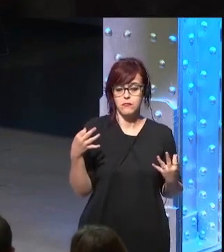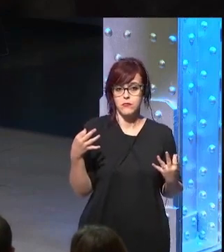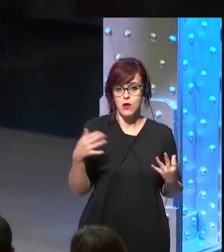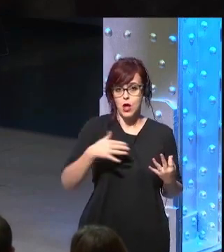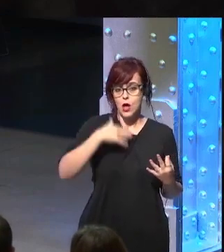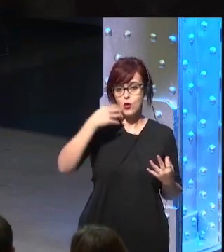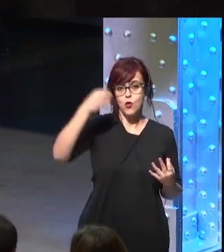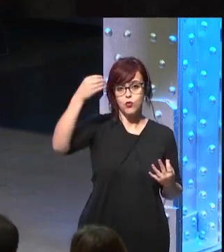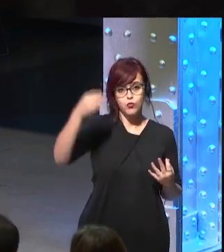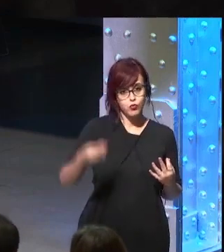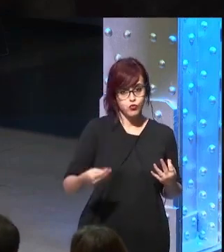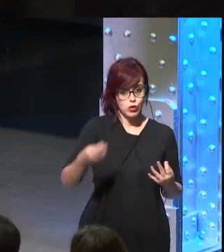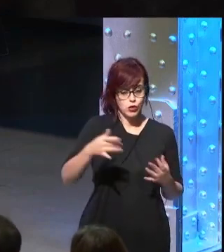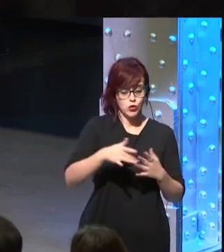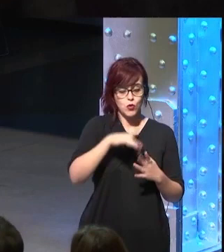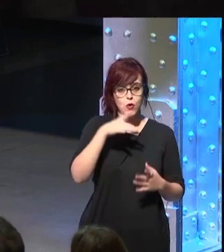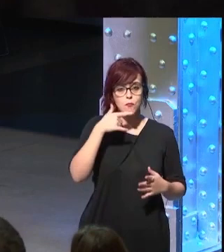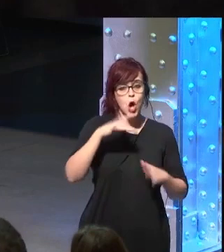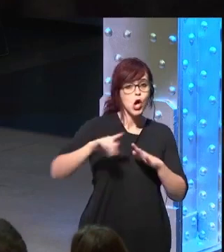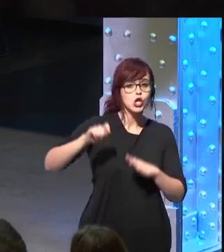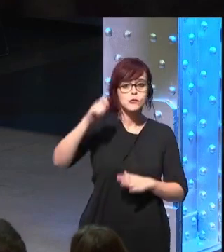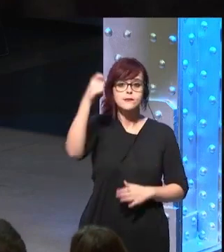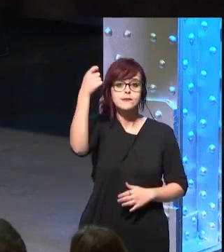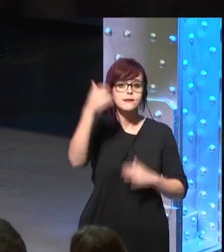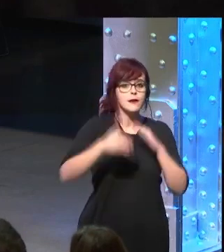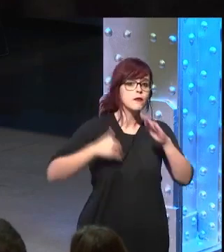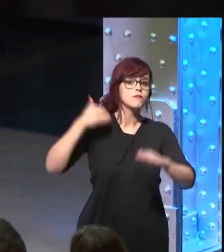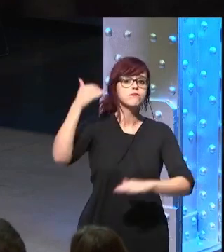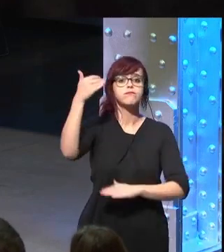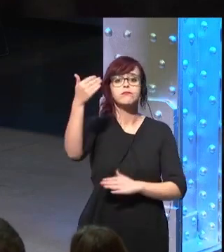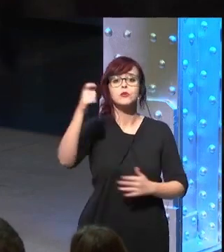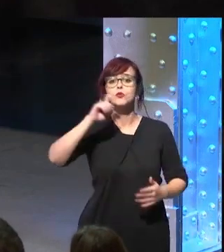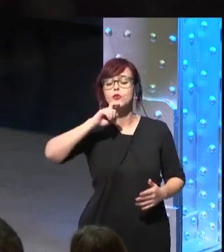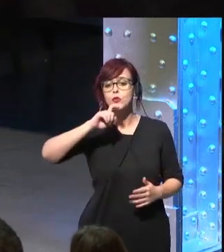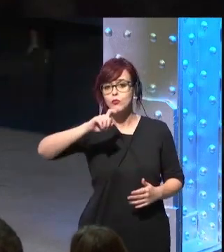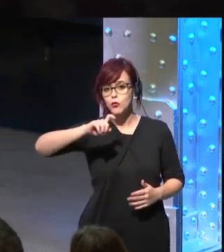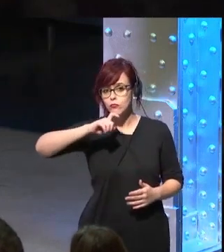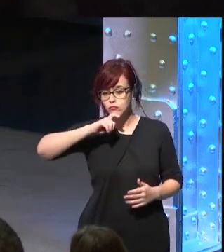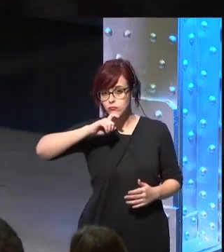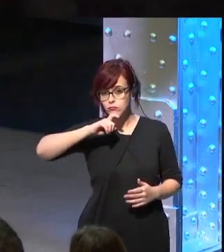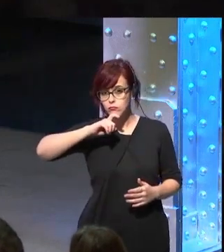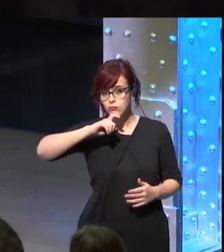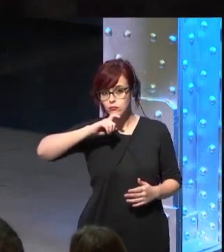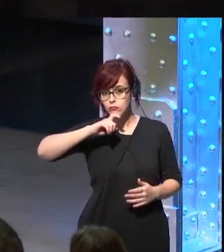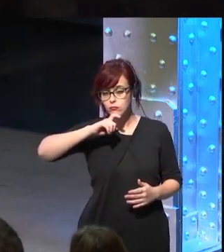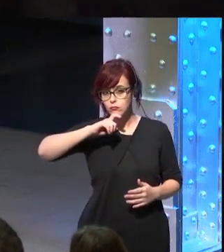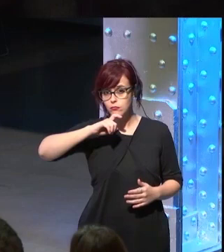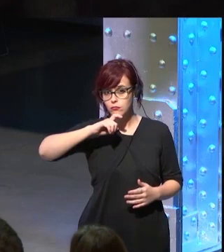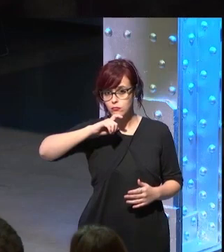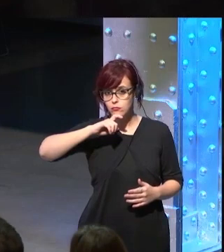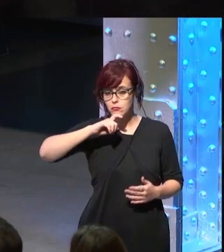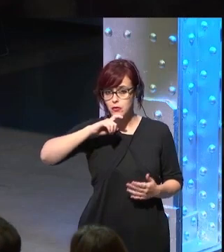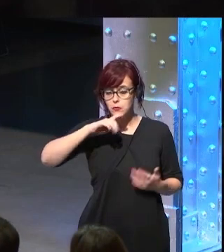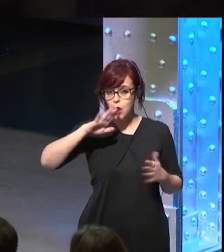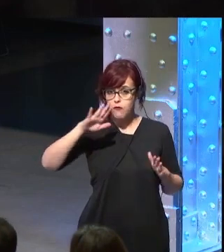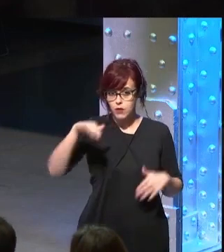brillantez, su altura, la consiguieron realmente y la han puesto de relieve los hombres